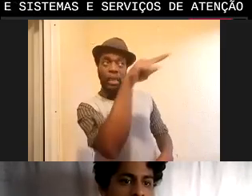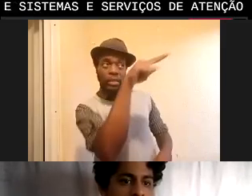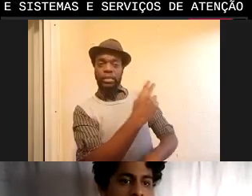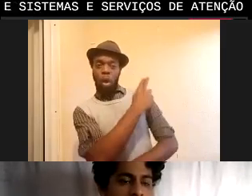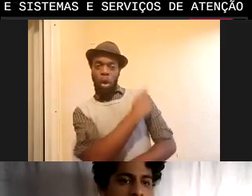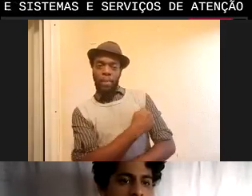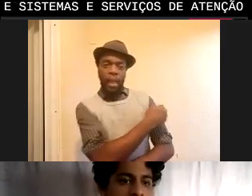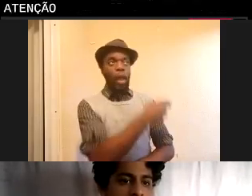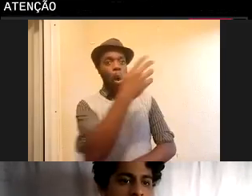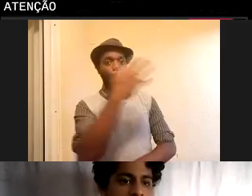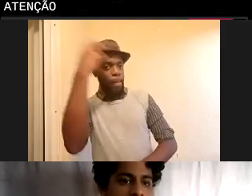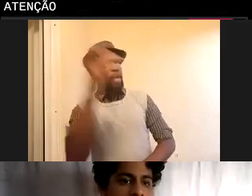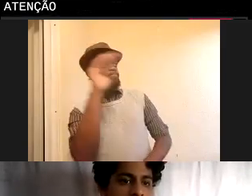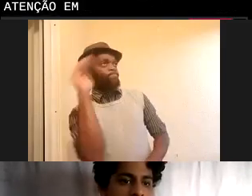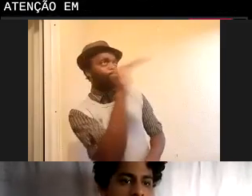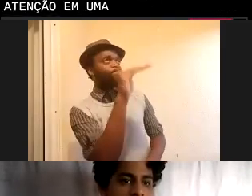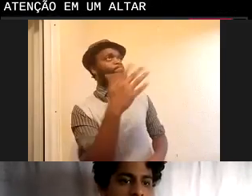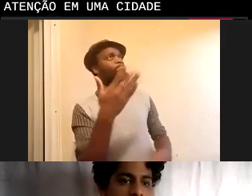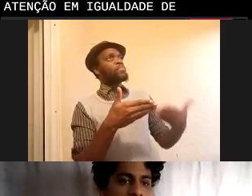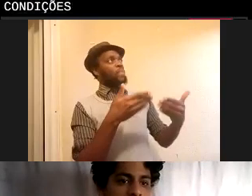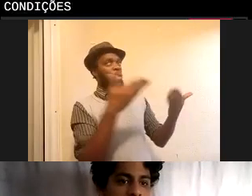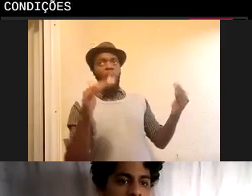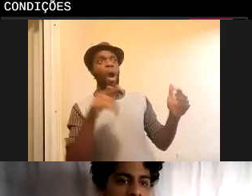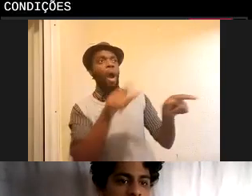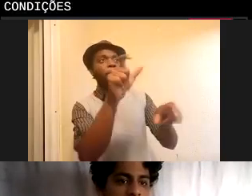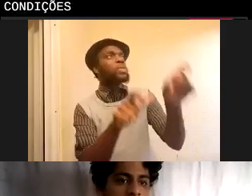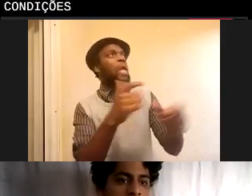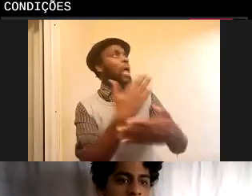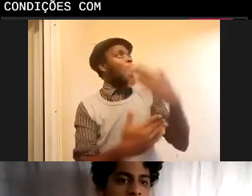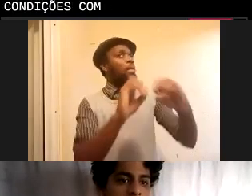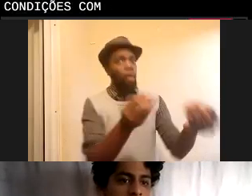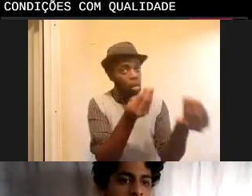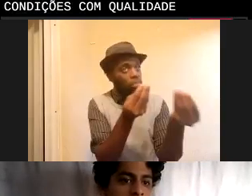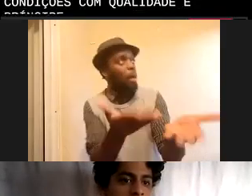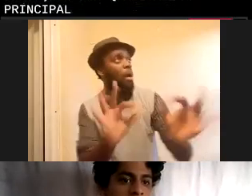en igualdad de condiciones, ¿verdad?, y con calidad sobre todo.